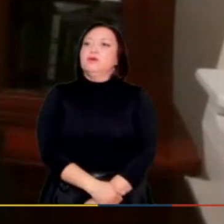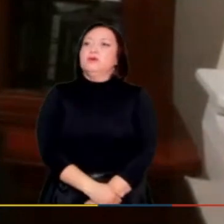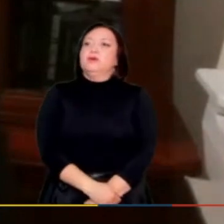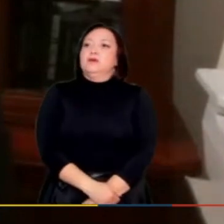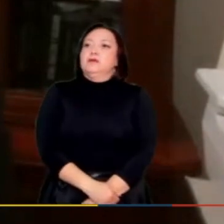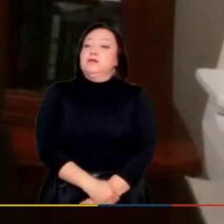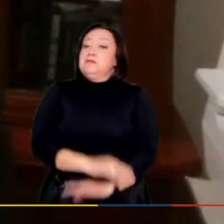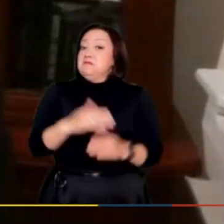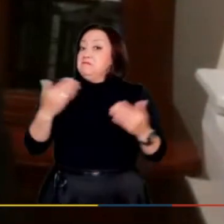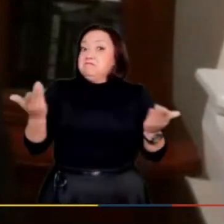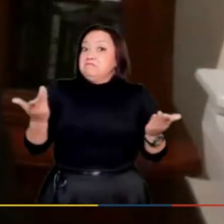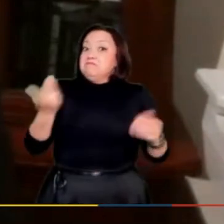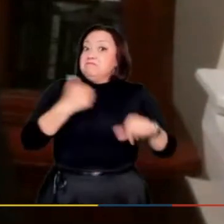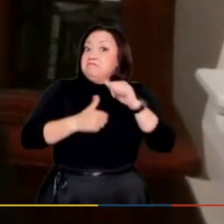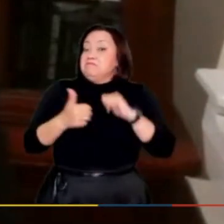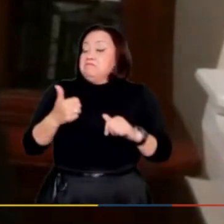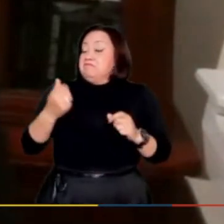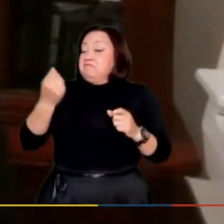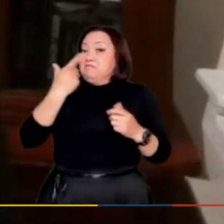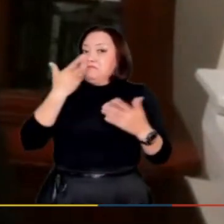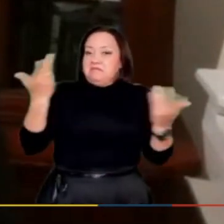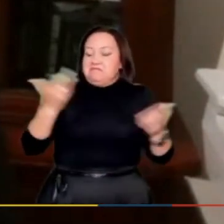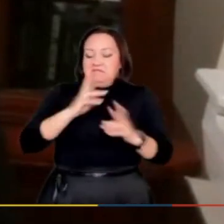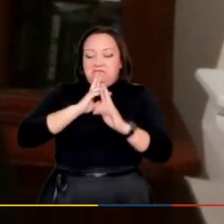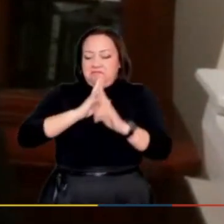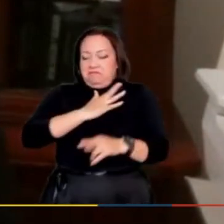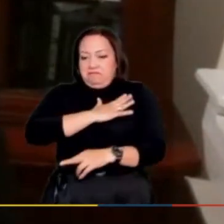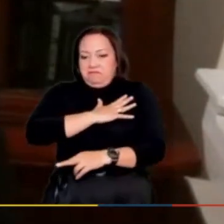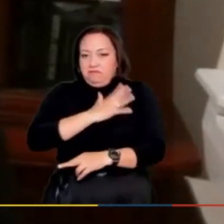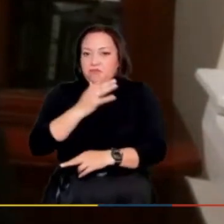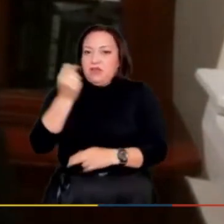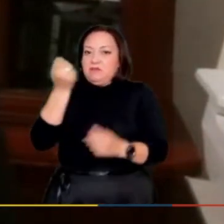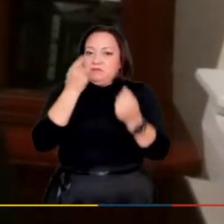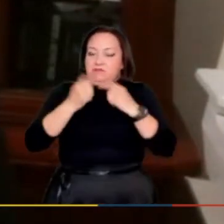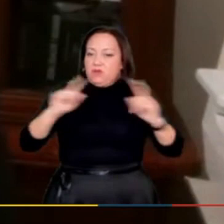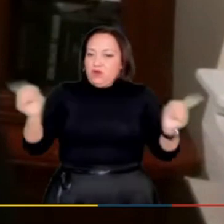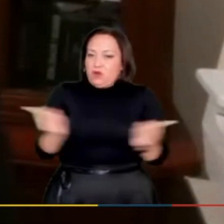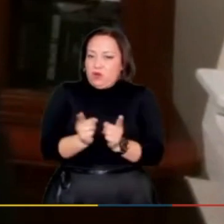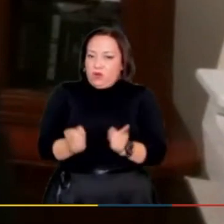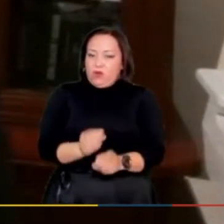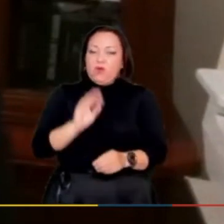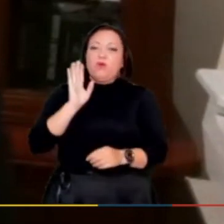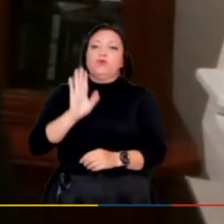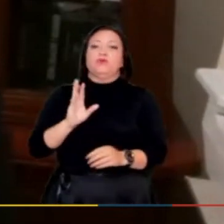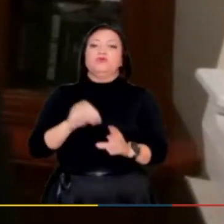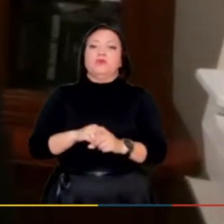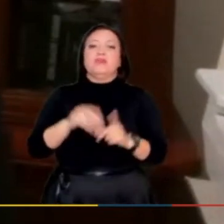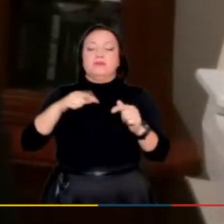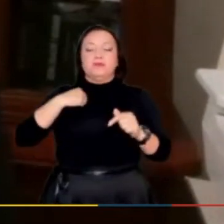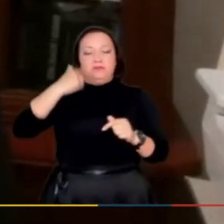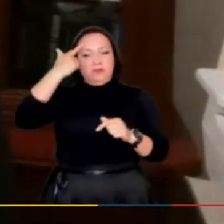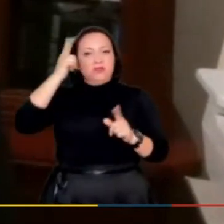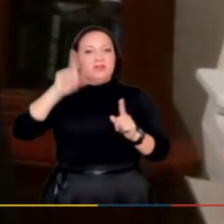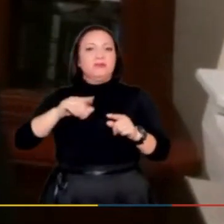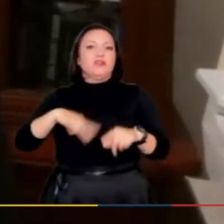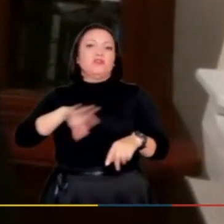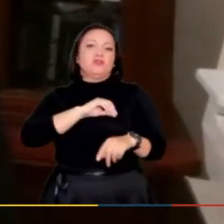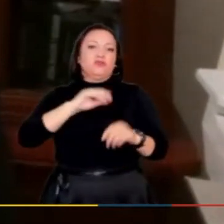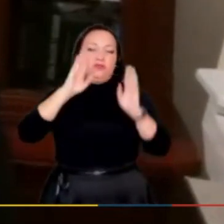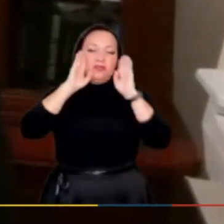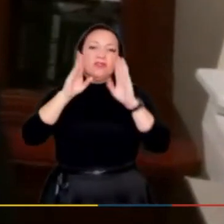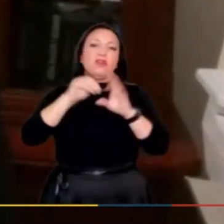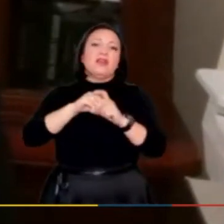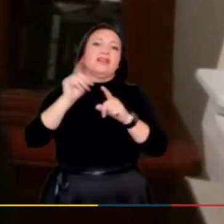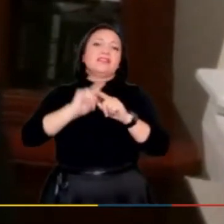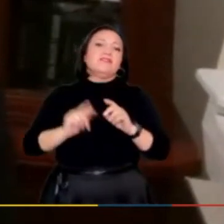Quedo pendiente, como dice la doctora Claudia Yolanda, también para la discusión final, y creo que estamos pendientes también de la